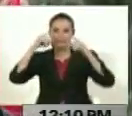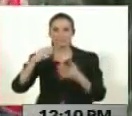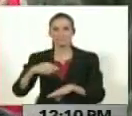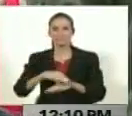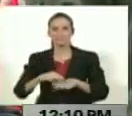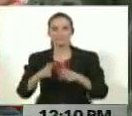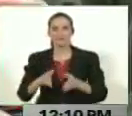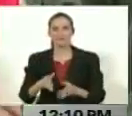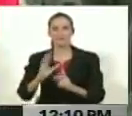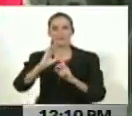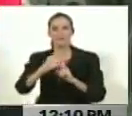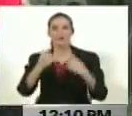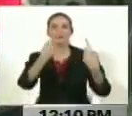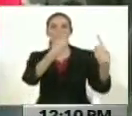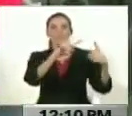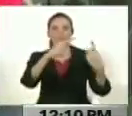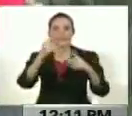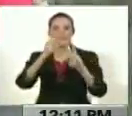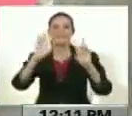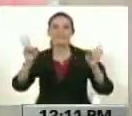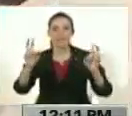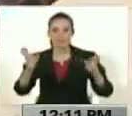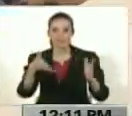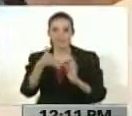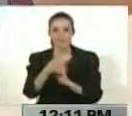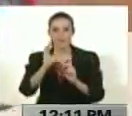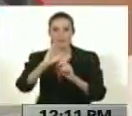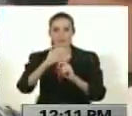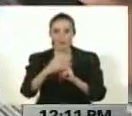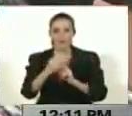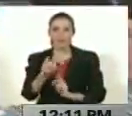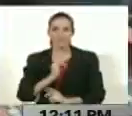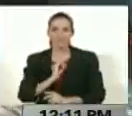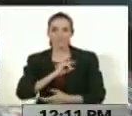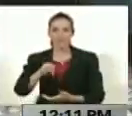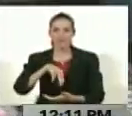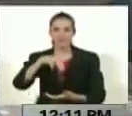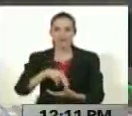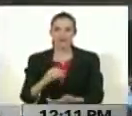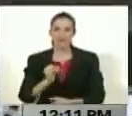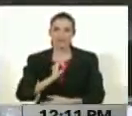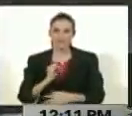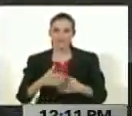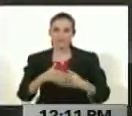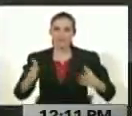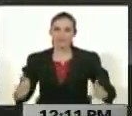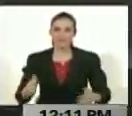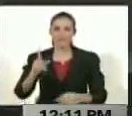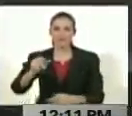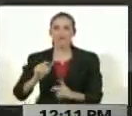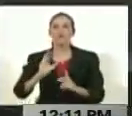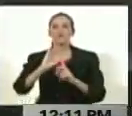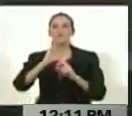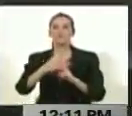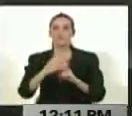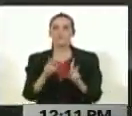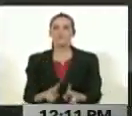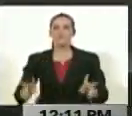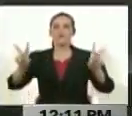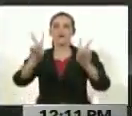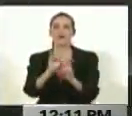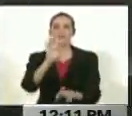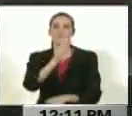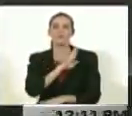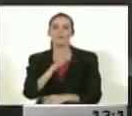Cultura, pues tenemos varios temas que tienen que ver con la cultura, la identidad nacional, la identidad popular. La cultura, valorizar lo